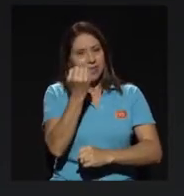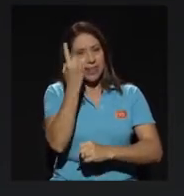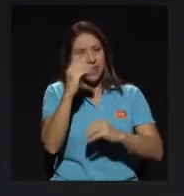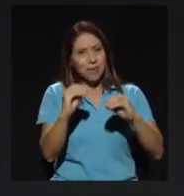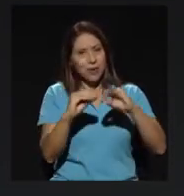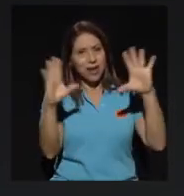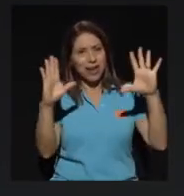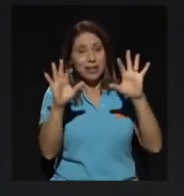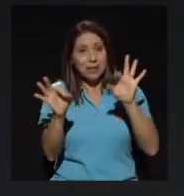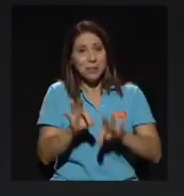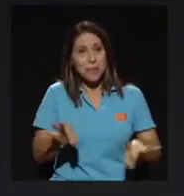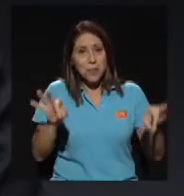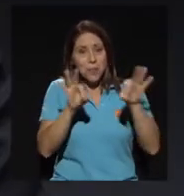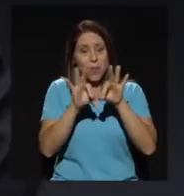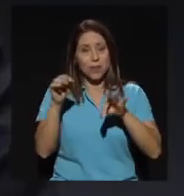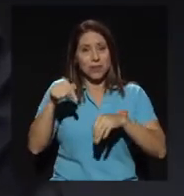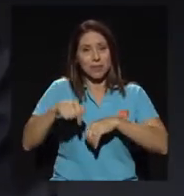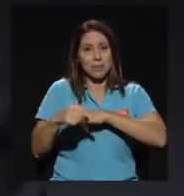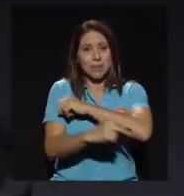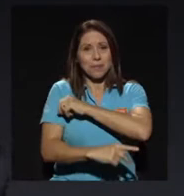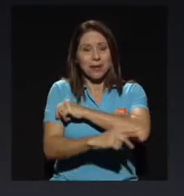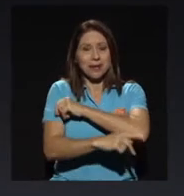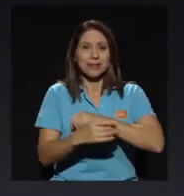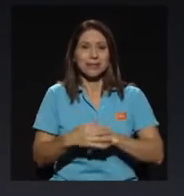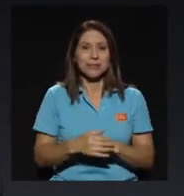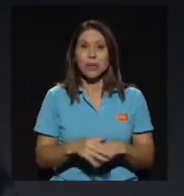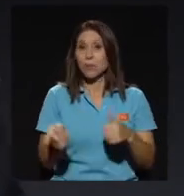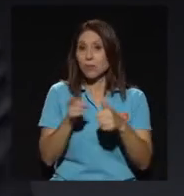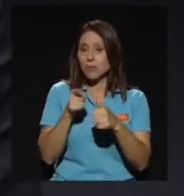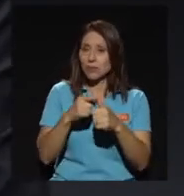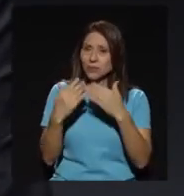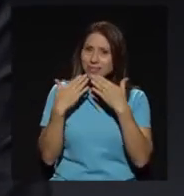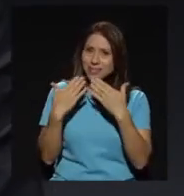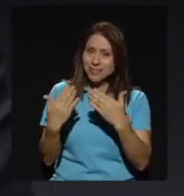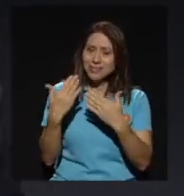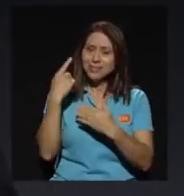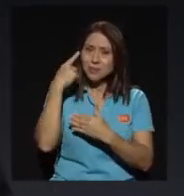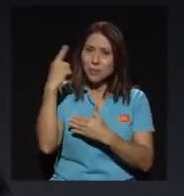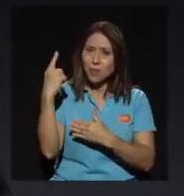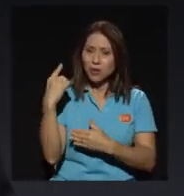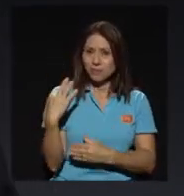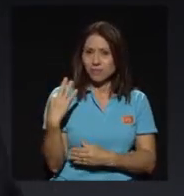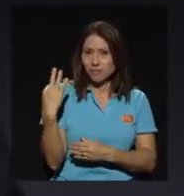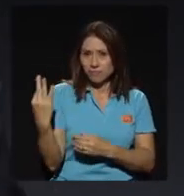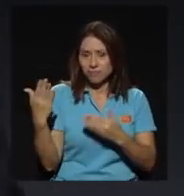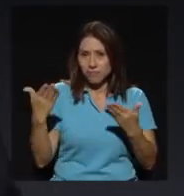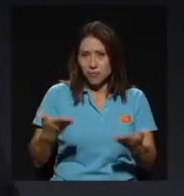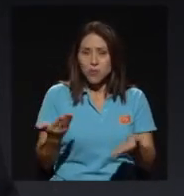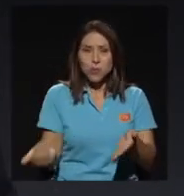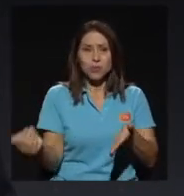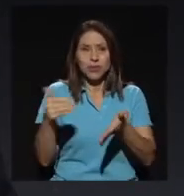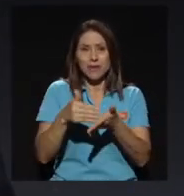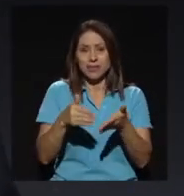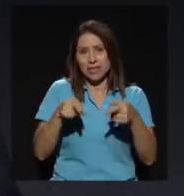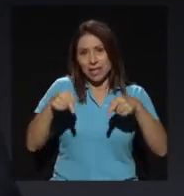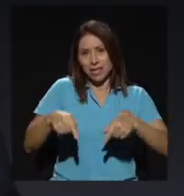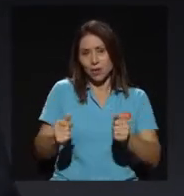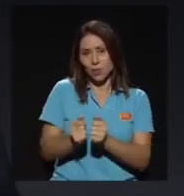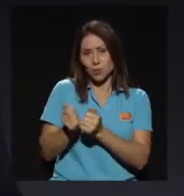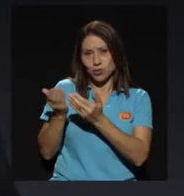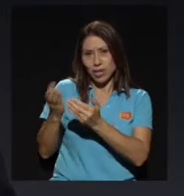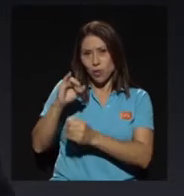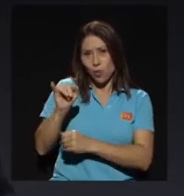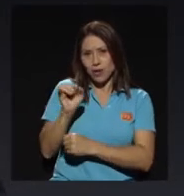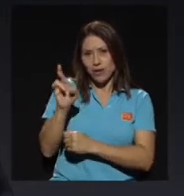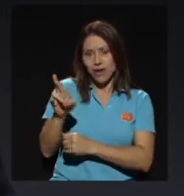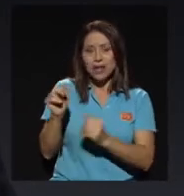importantísimo para este país bueno primero que todo muchas gracias por la invitación y nuevamente estar aquí con ustedes con rafael y